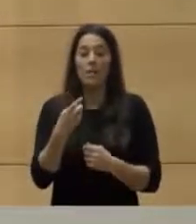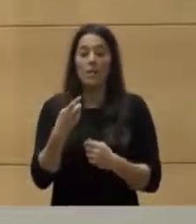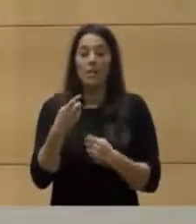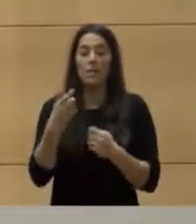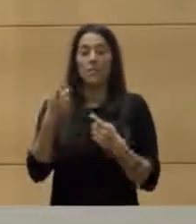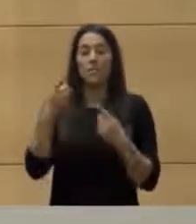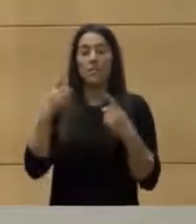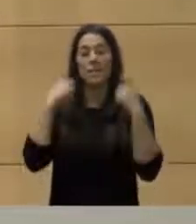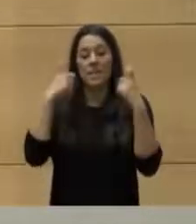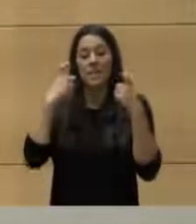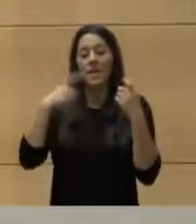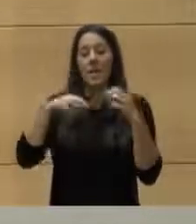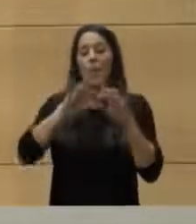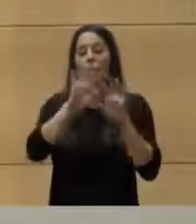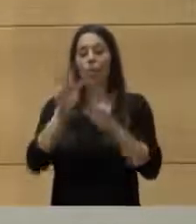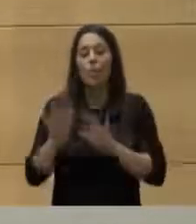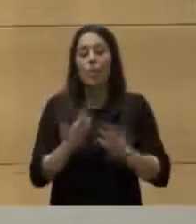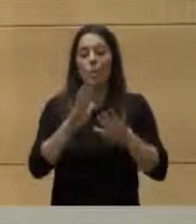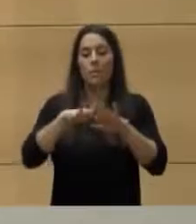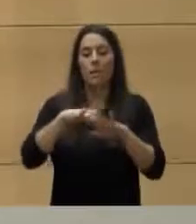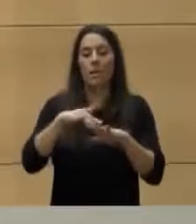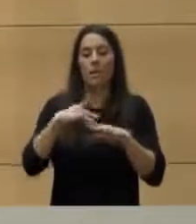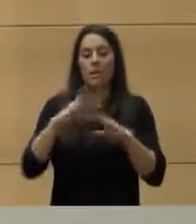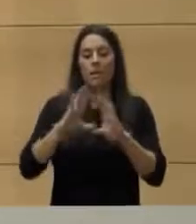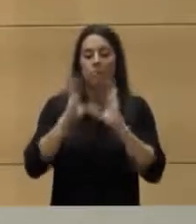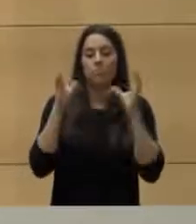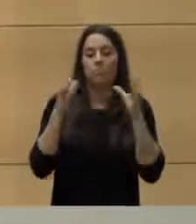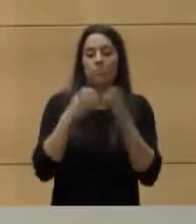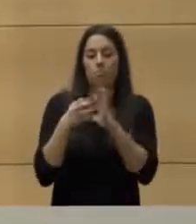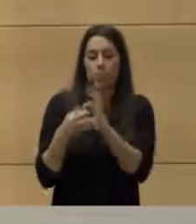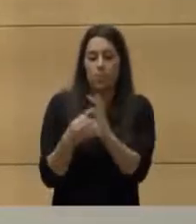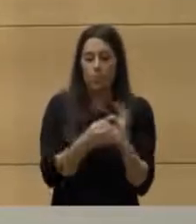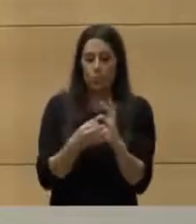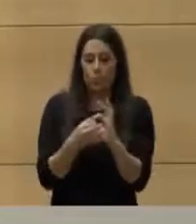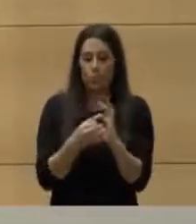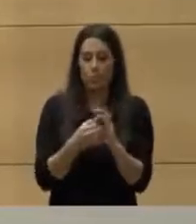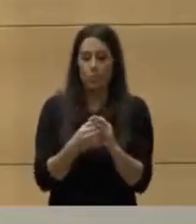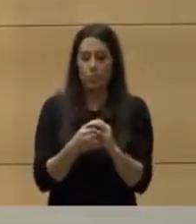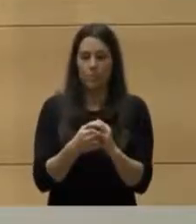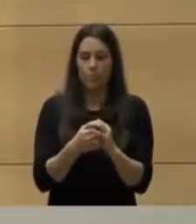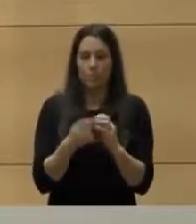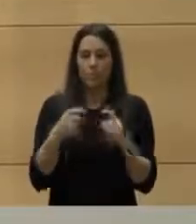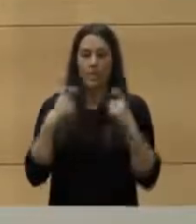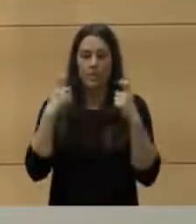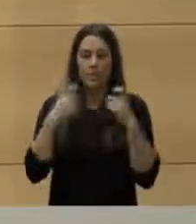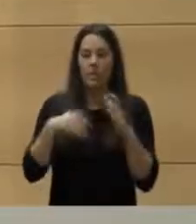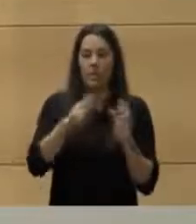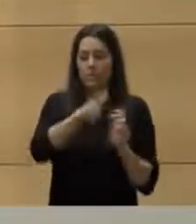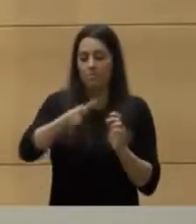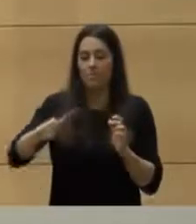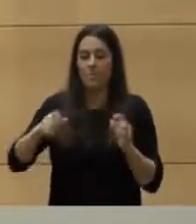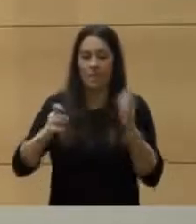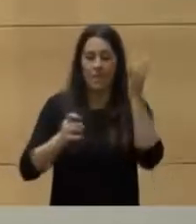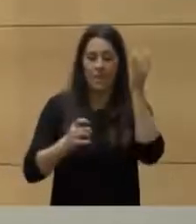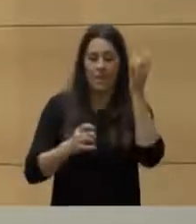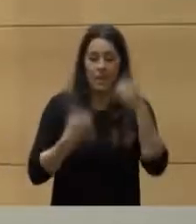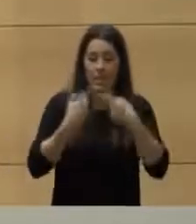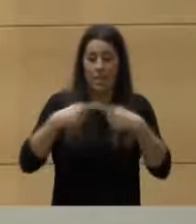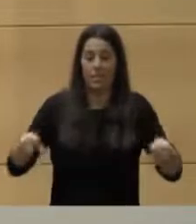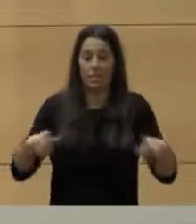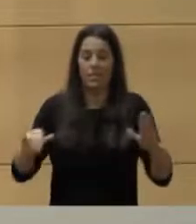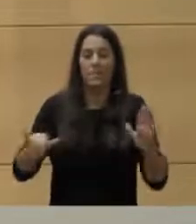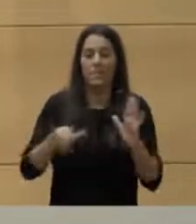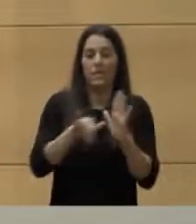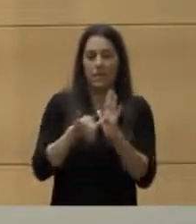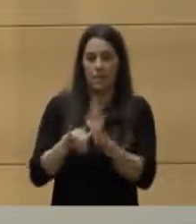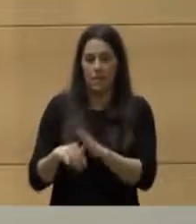debate y de la elaboración progresiva de programas que sea posible el acercamiento. Y esto es un trabajo durísimo,